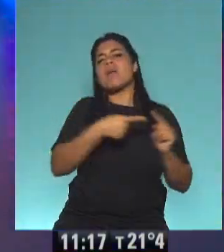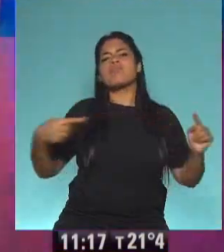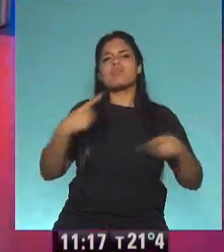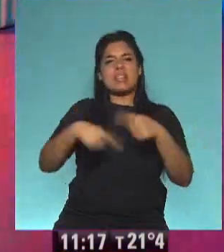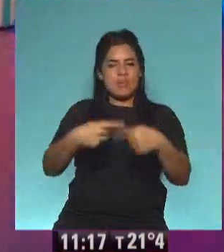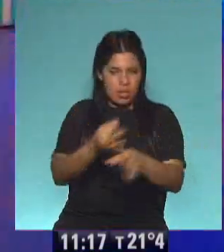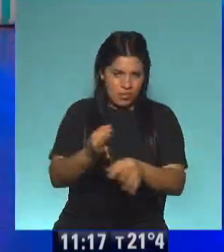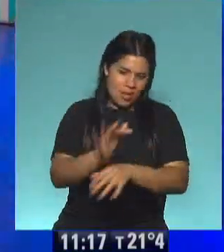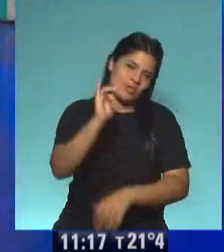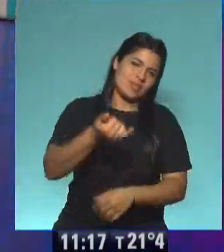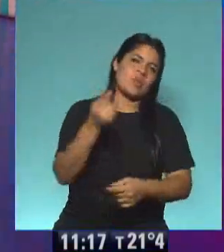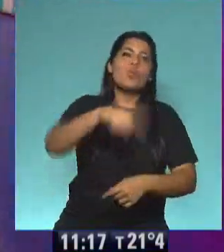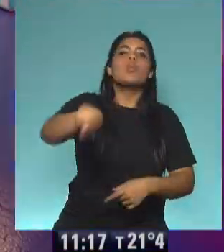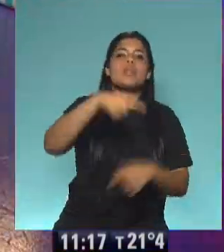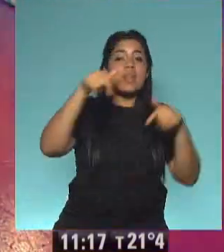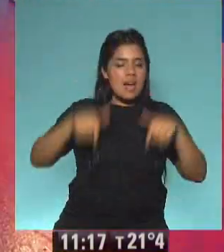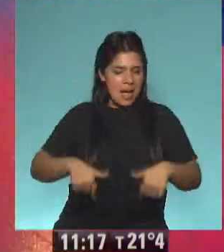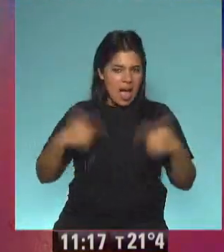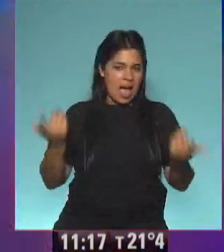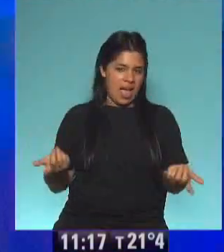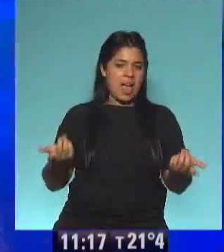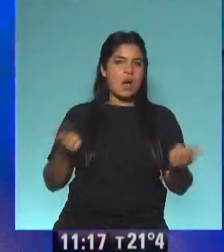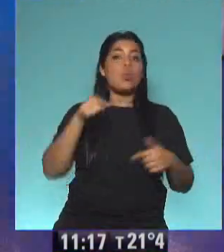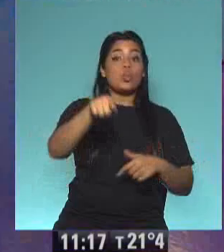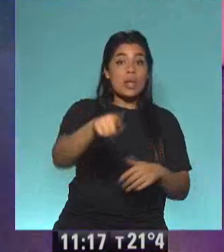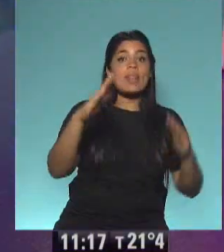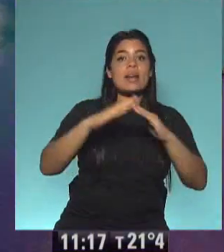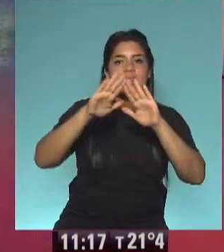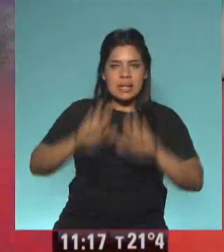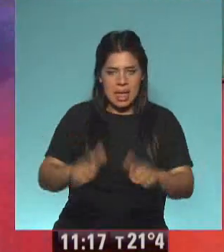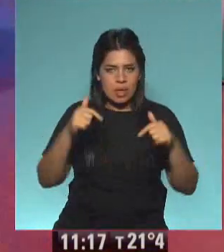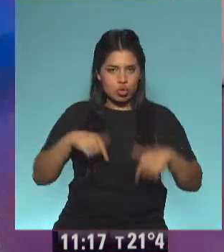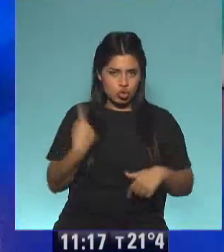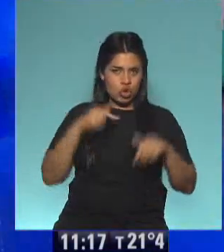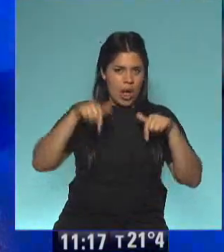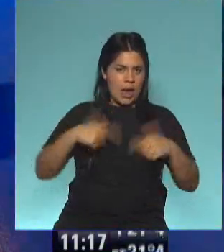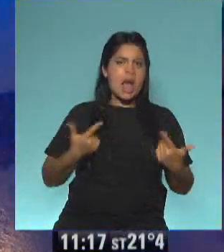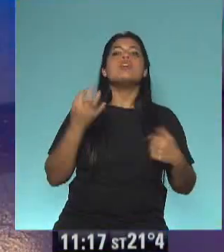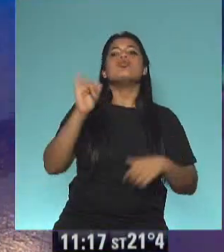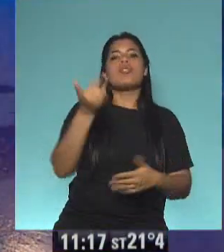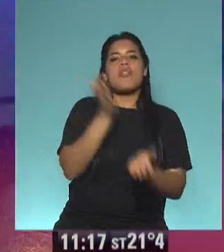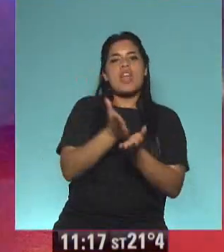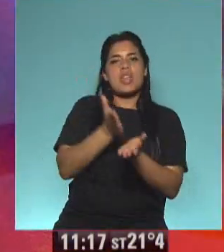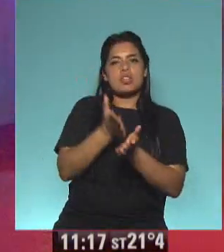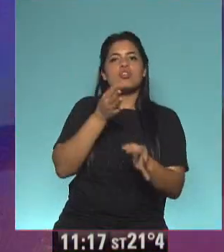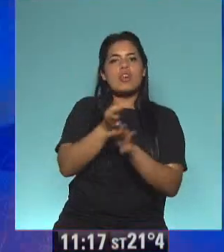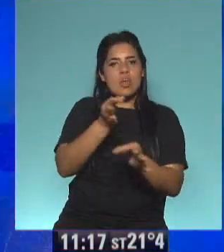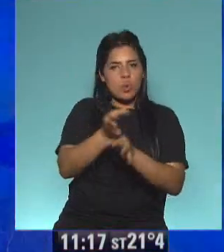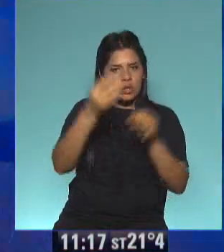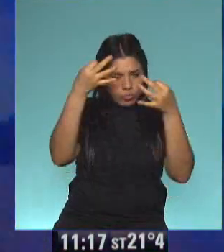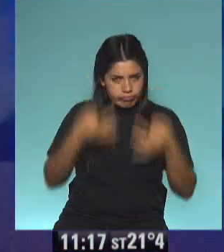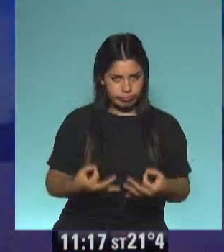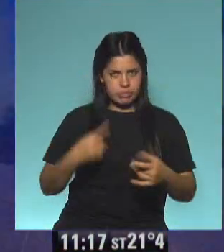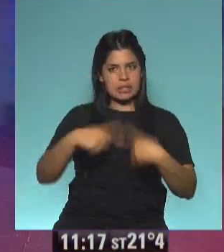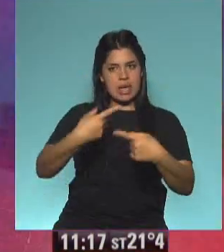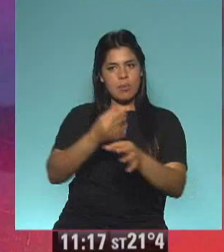acompañando. Ustedes ahí en casa y nosotros acá en el estudio. Exactamente, porque necesitamos que se haga efectivo el derecho a la educación, así que por eso seguimos educando. Y recuerden que no